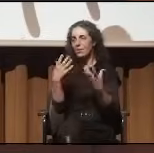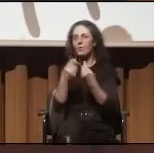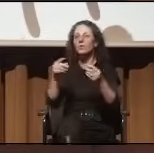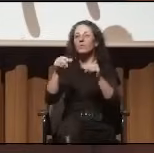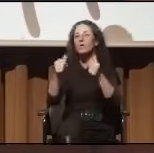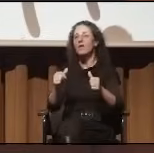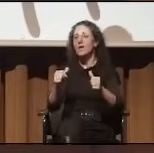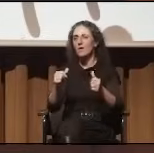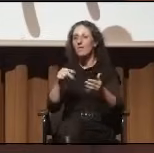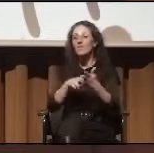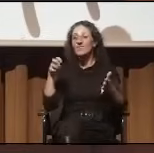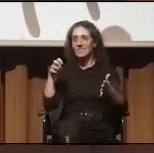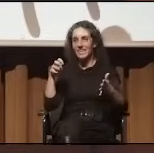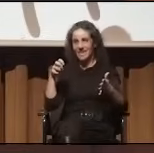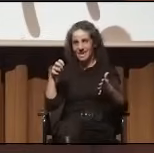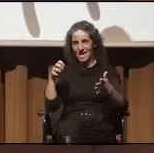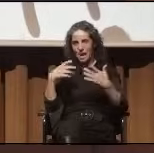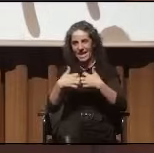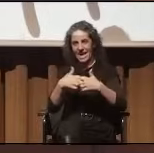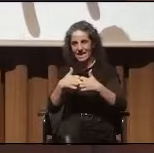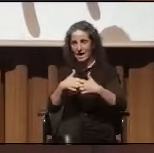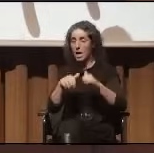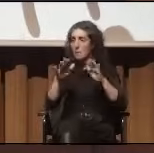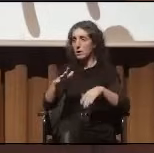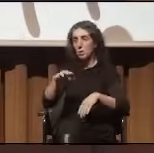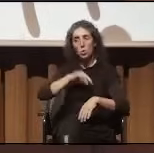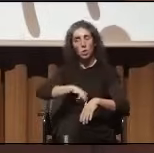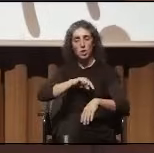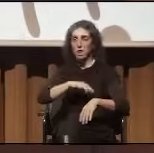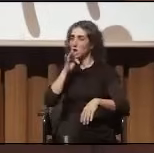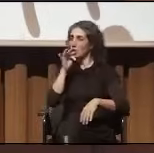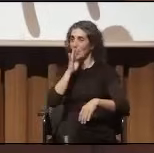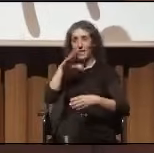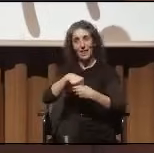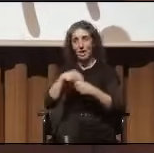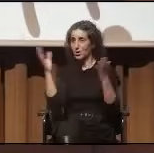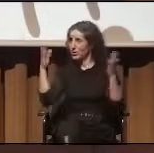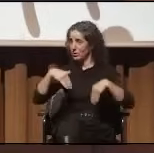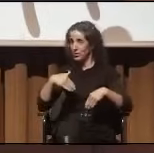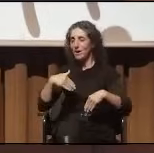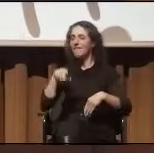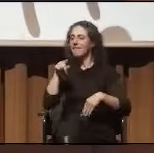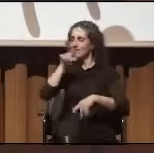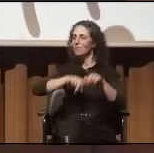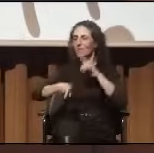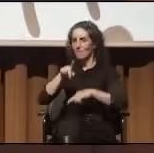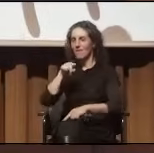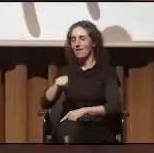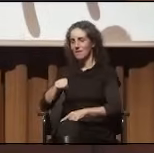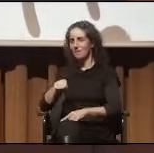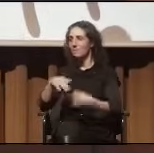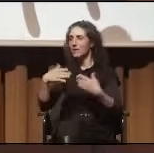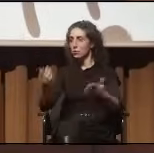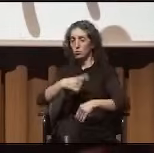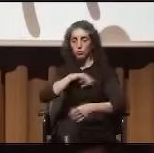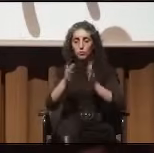de Newton. O sea, no hemos introducido la conciencia en la ecuación de la ciencia. Ese es el problema que tenemos. Entonces, tratamos muy bien el